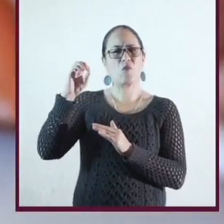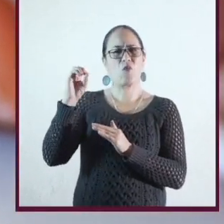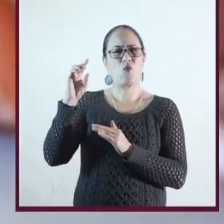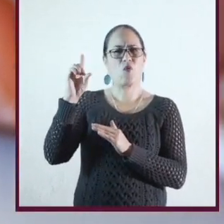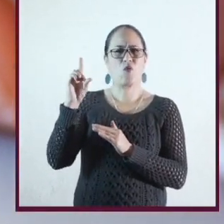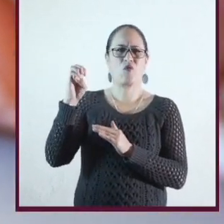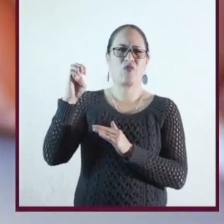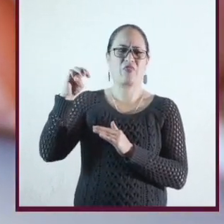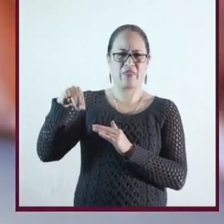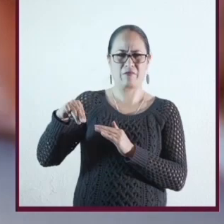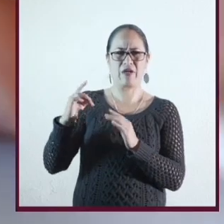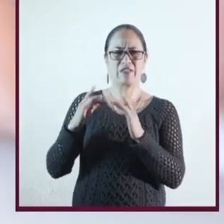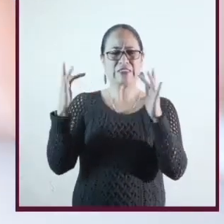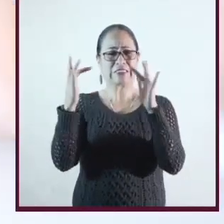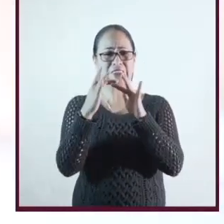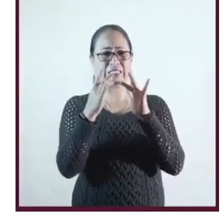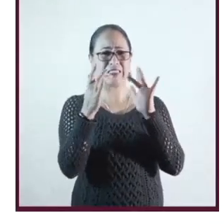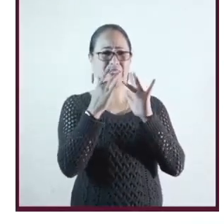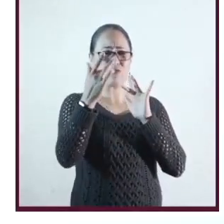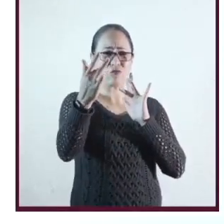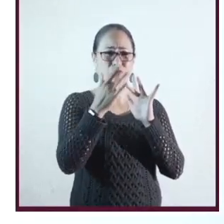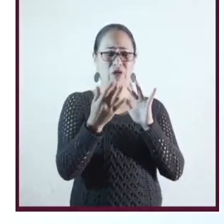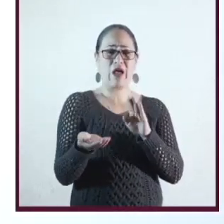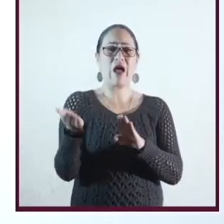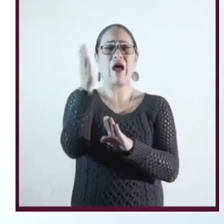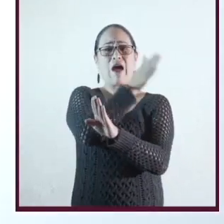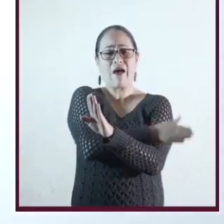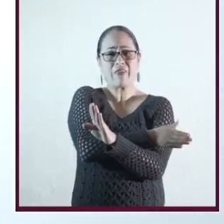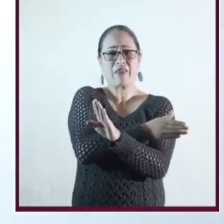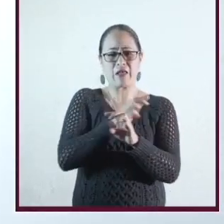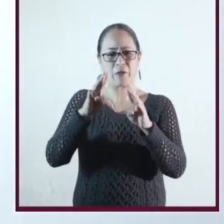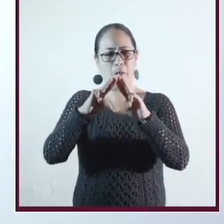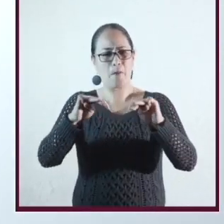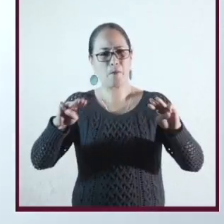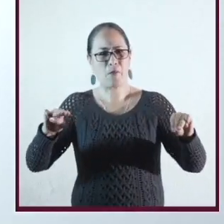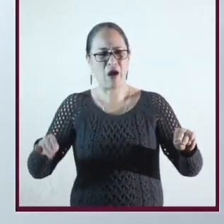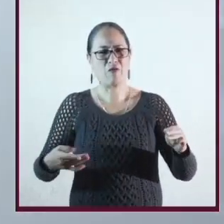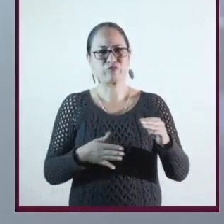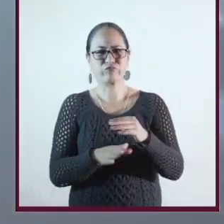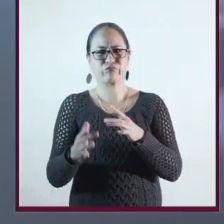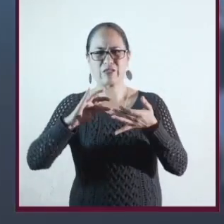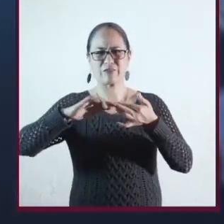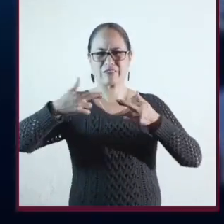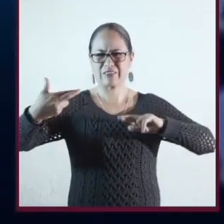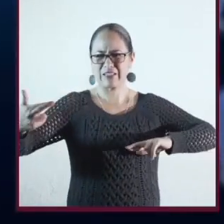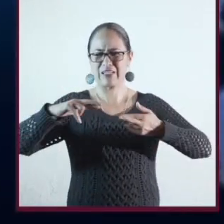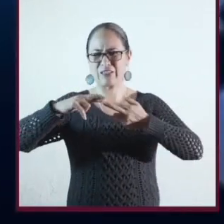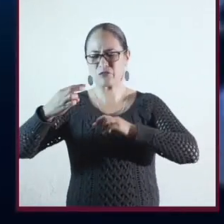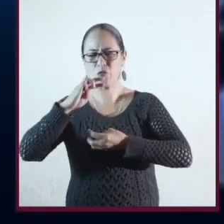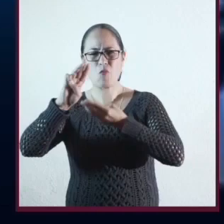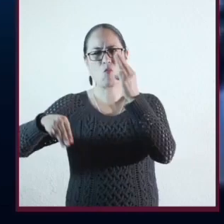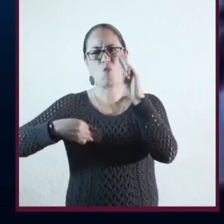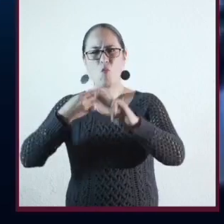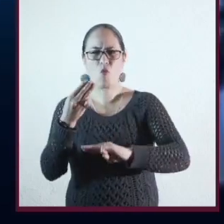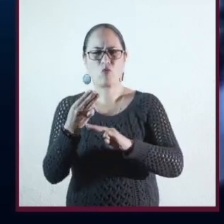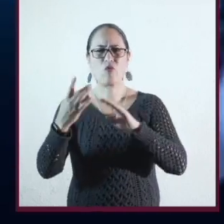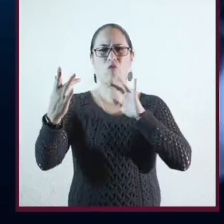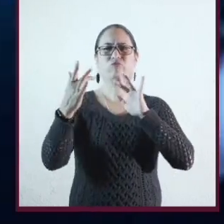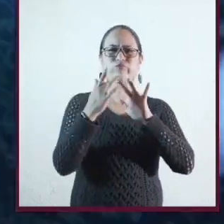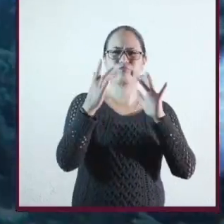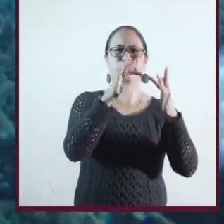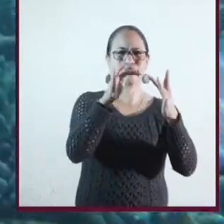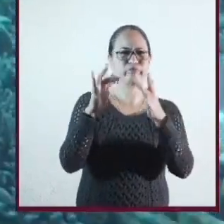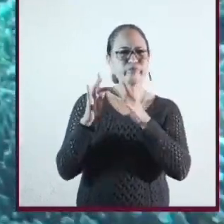pero detrás de eso hay un sistema de cables submarinos que nos conectan con el resto del mundo. Sí, escuchaste